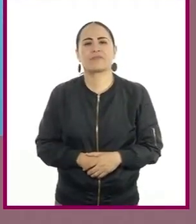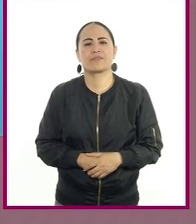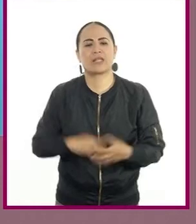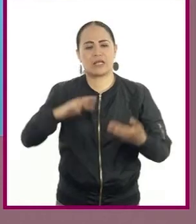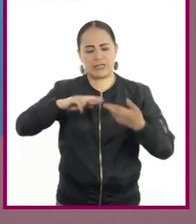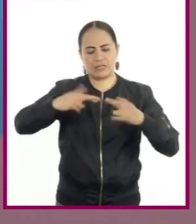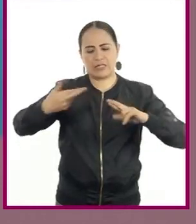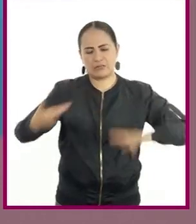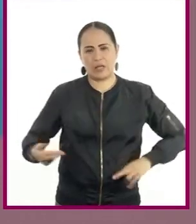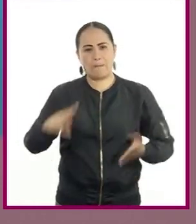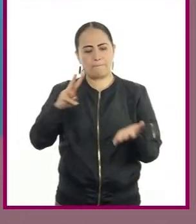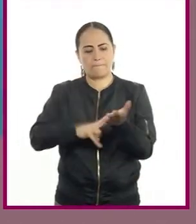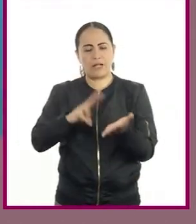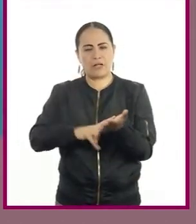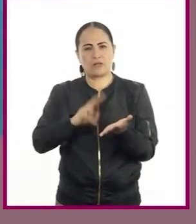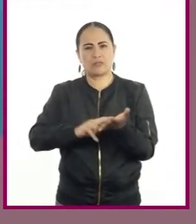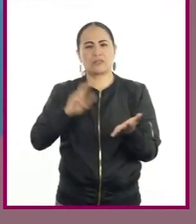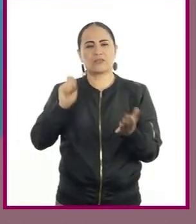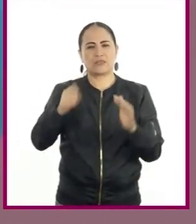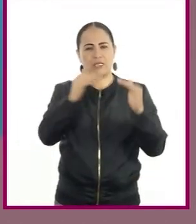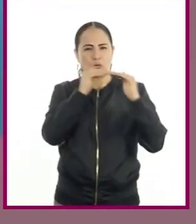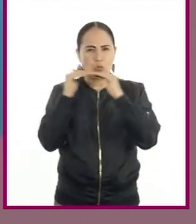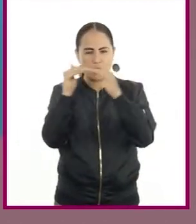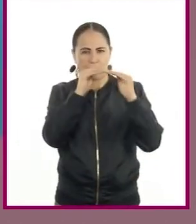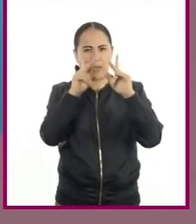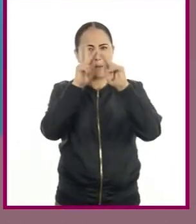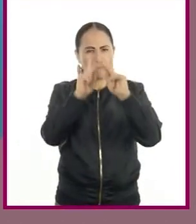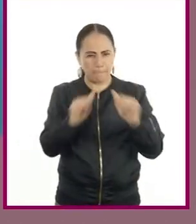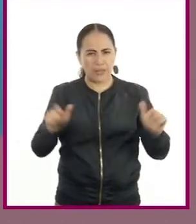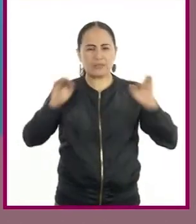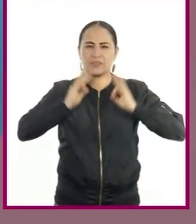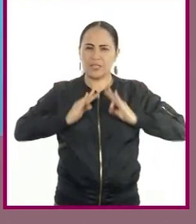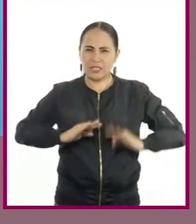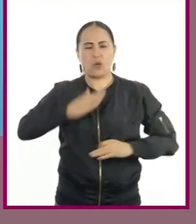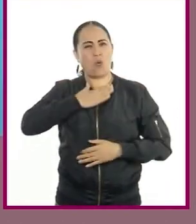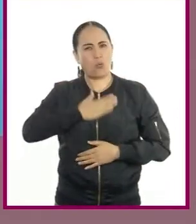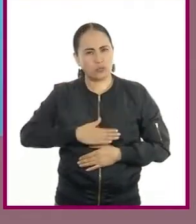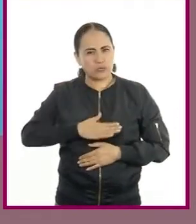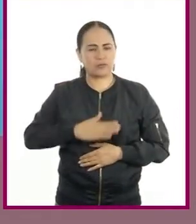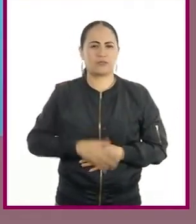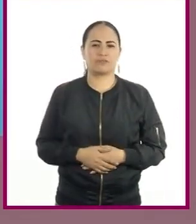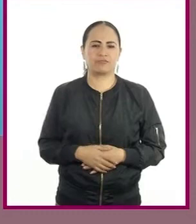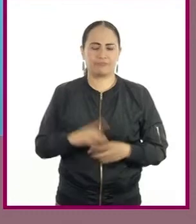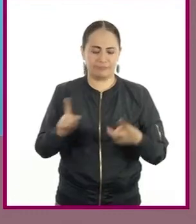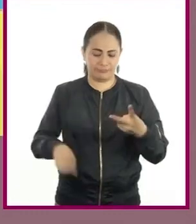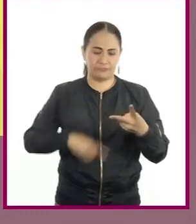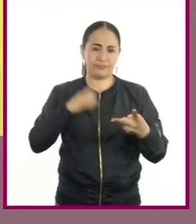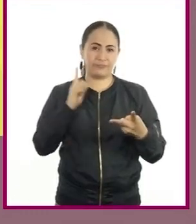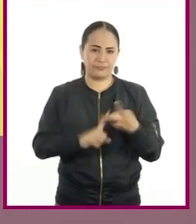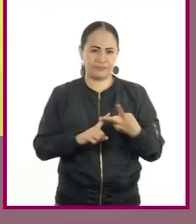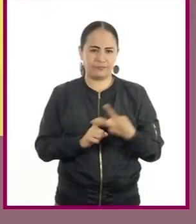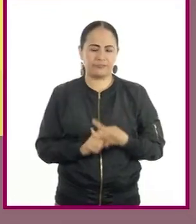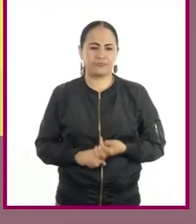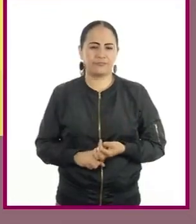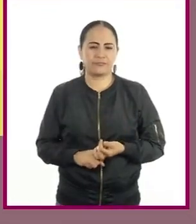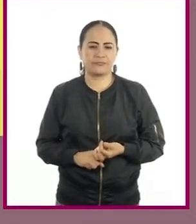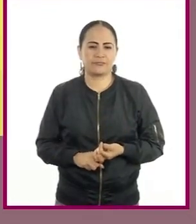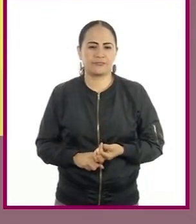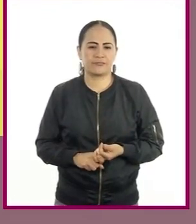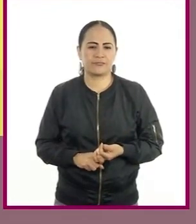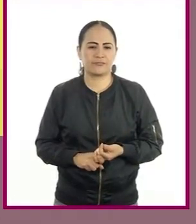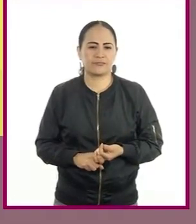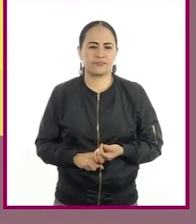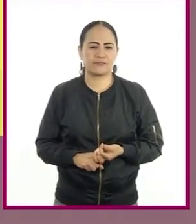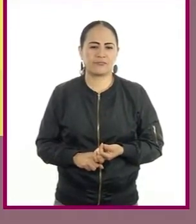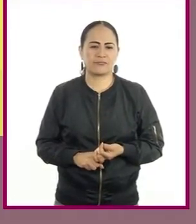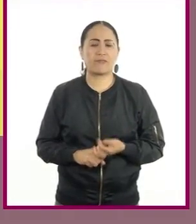relacionada con otros valores como la igualdad, la paz, la civilidad y la justicia. Segunda pista. ¿Te imaginas qué pasaría